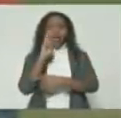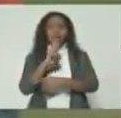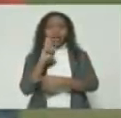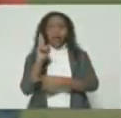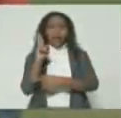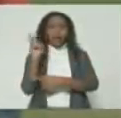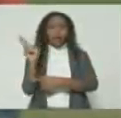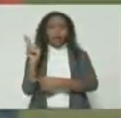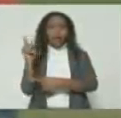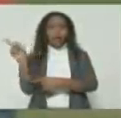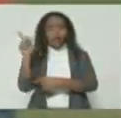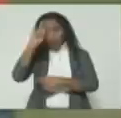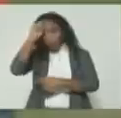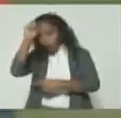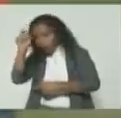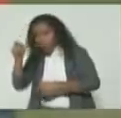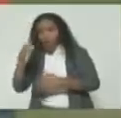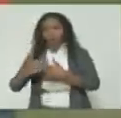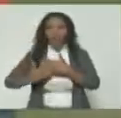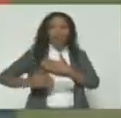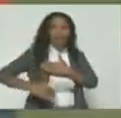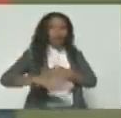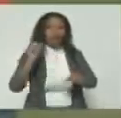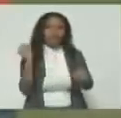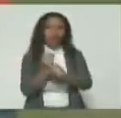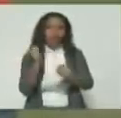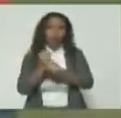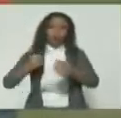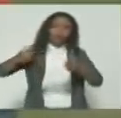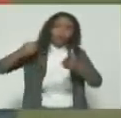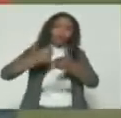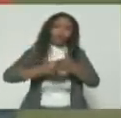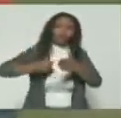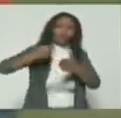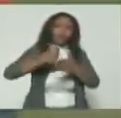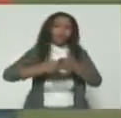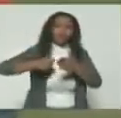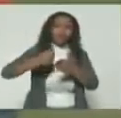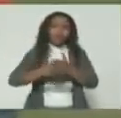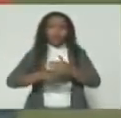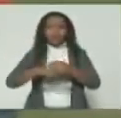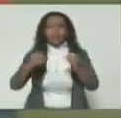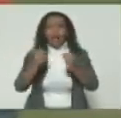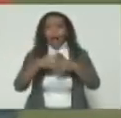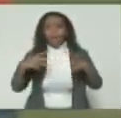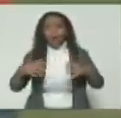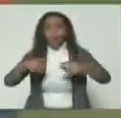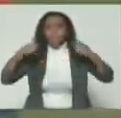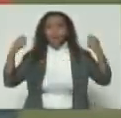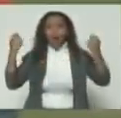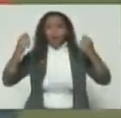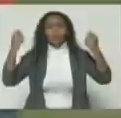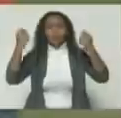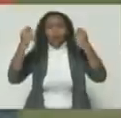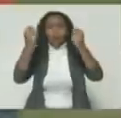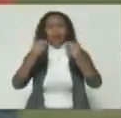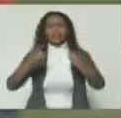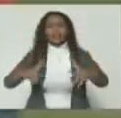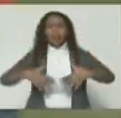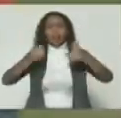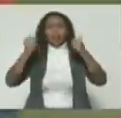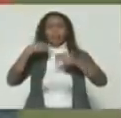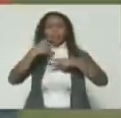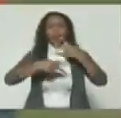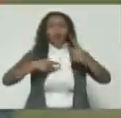es el reconocimiento de un largo trabajo, de una lucha, ¿verdad?, étnica, campesina, popular, para rescatar la